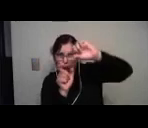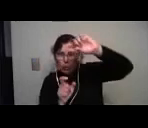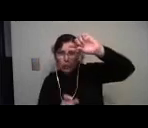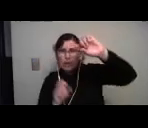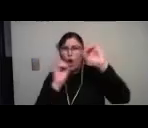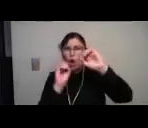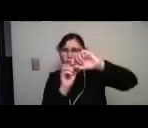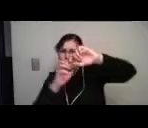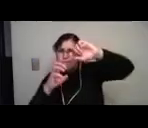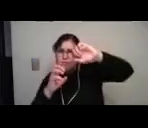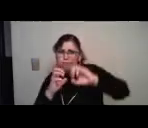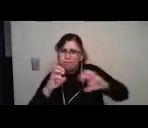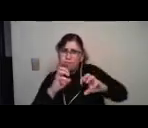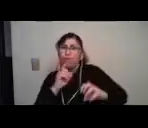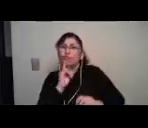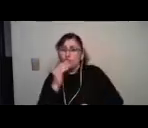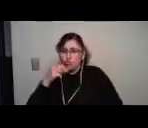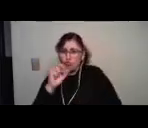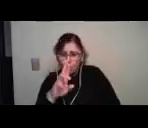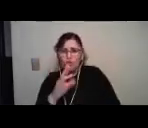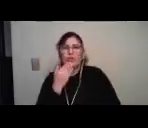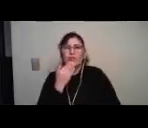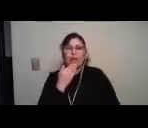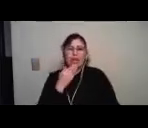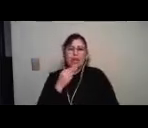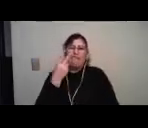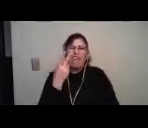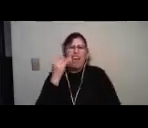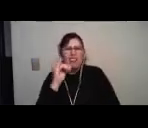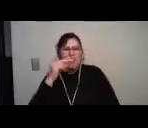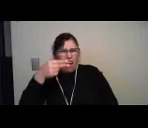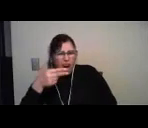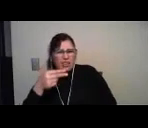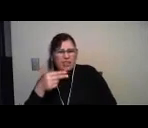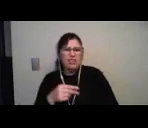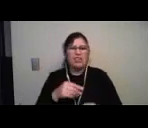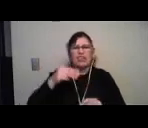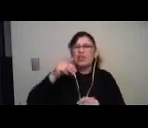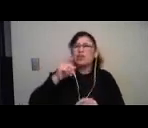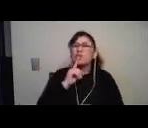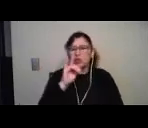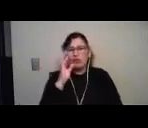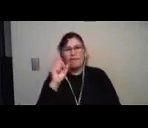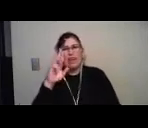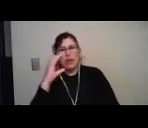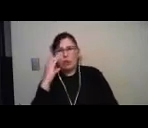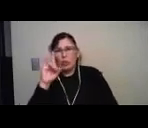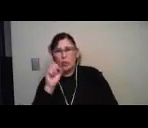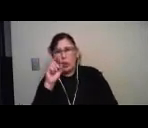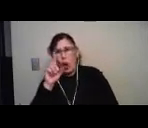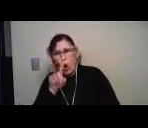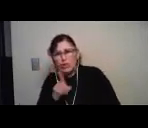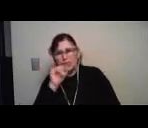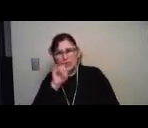zonas periféricas, infecciones como sífilis, VIH, citomegalovirus, tuberculosis, radiculopatía diabética o